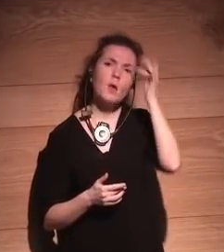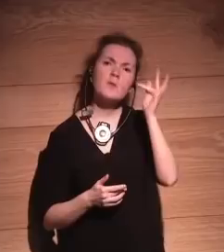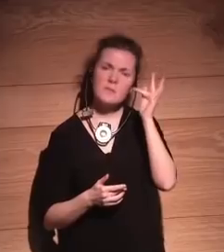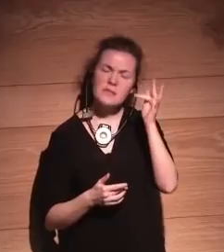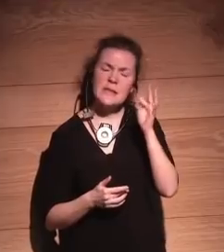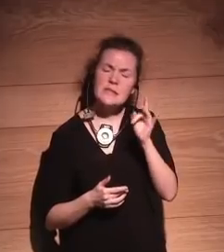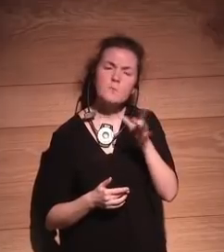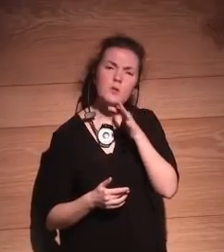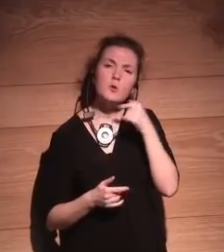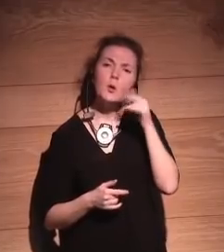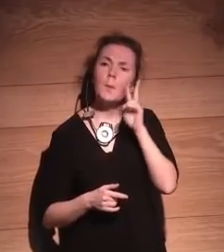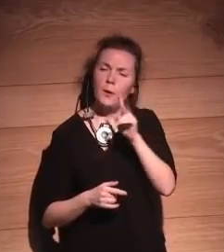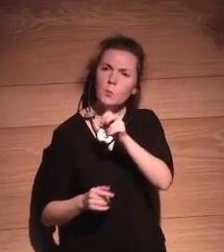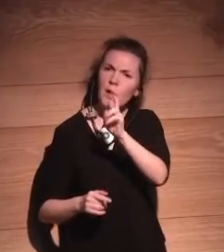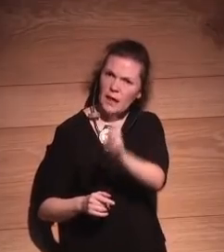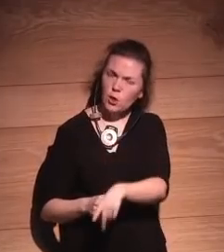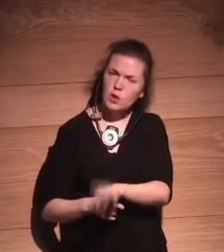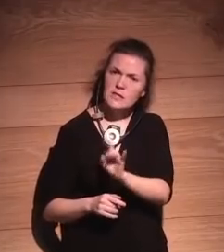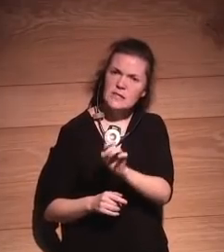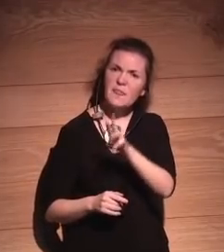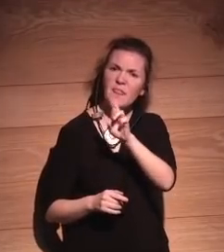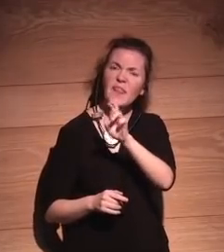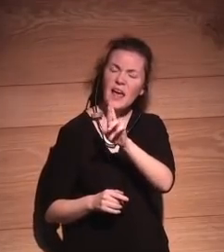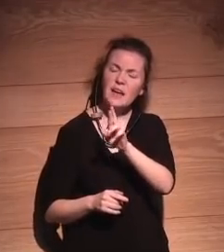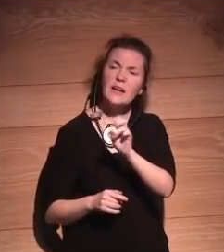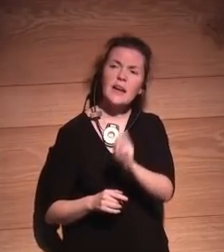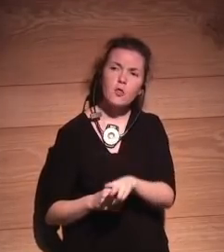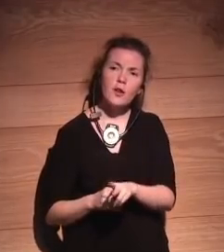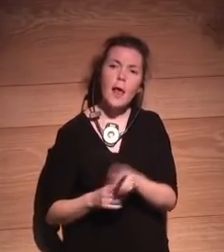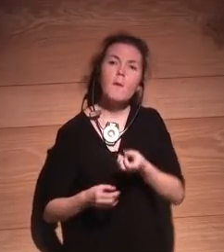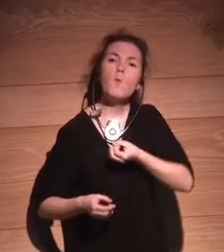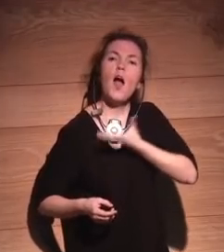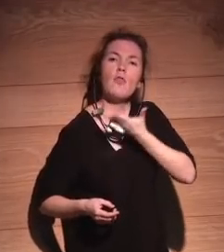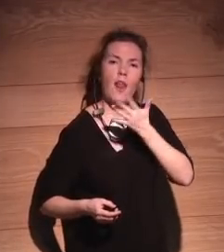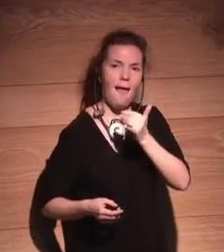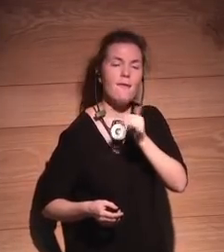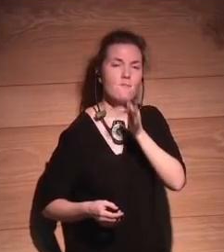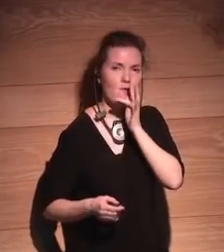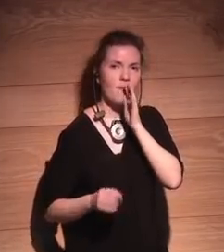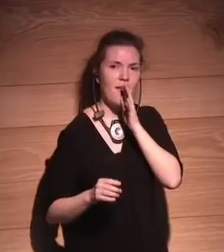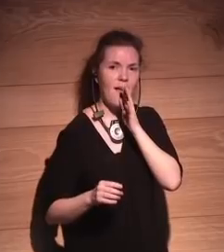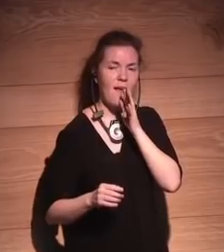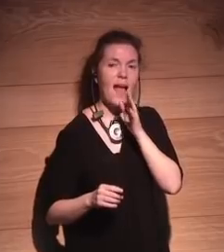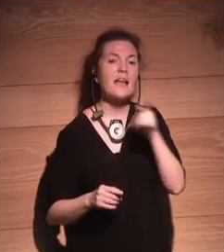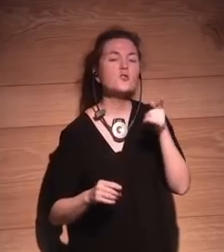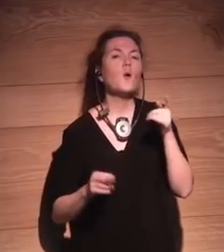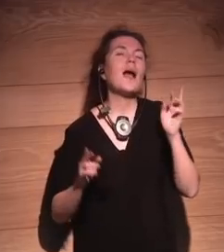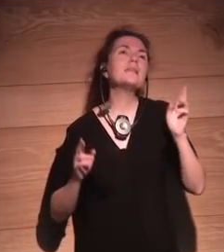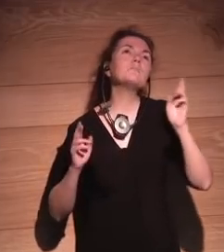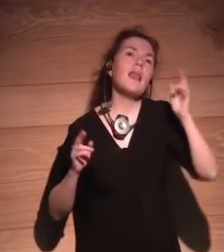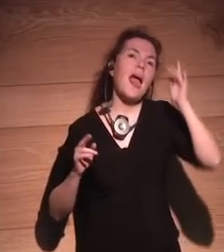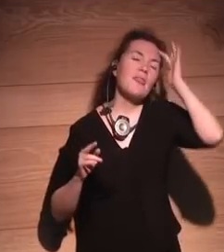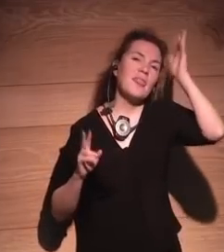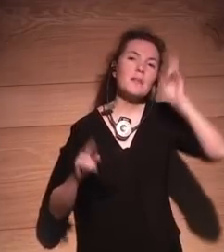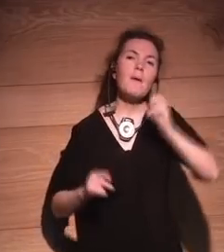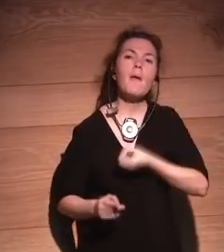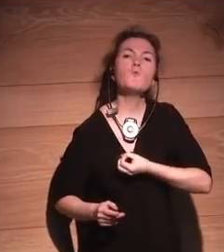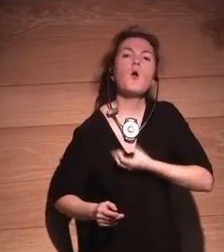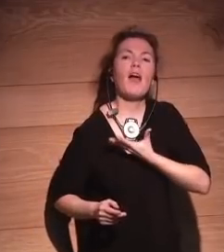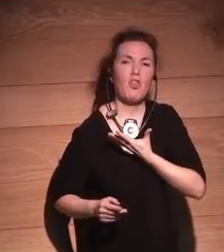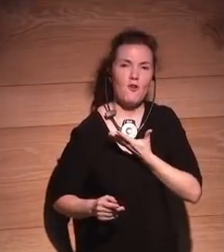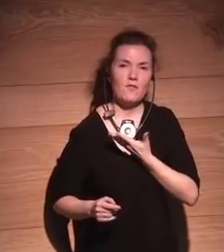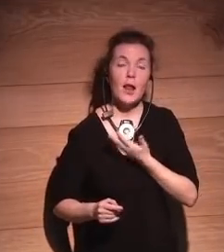porque veo, sí que tiene razón, en que sigue habiendo vocación, ¿no? Que es donde yo creo que pongo, la única esperanza que sí pongo es en la vocación.